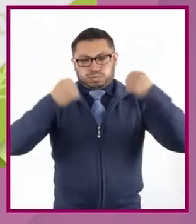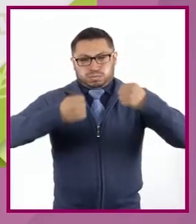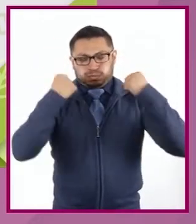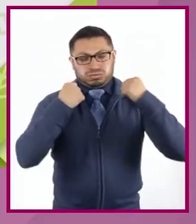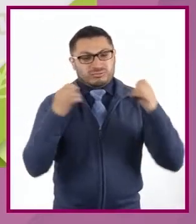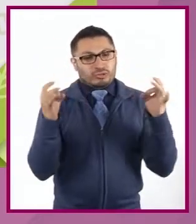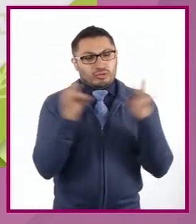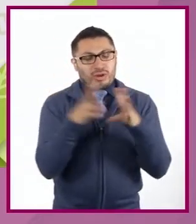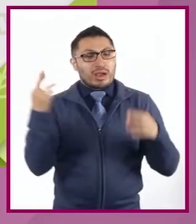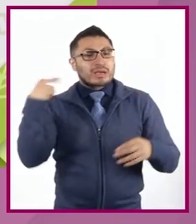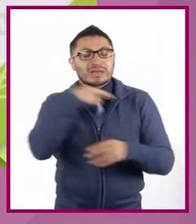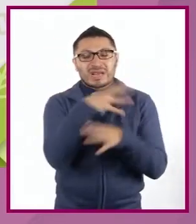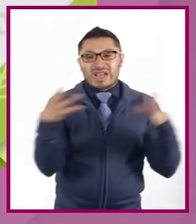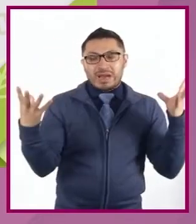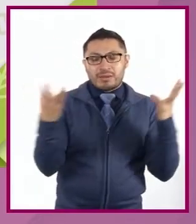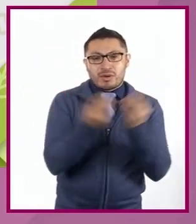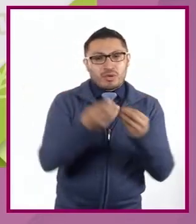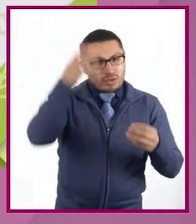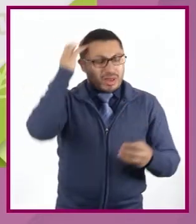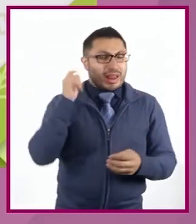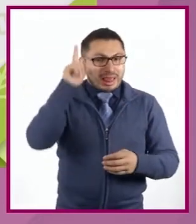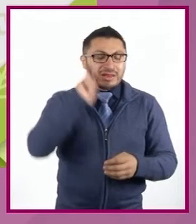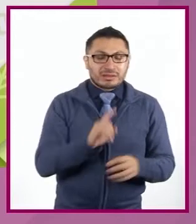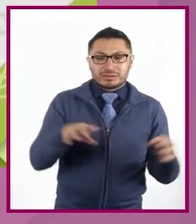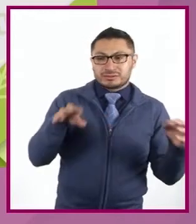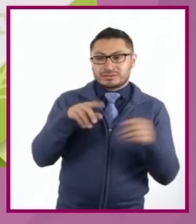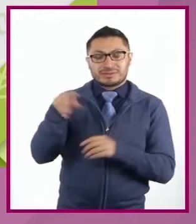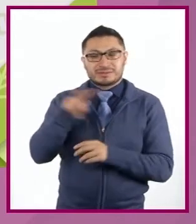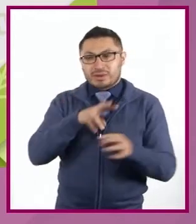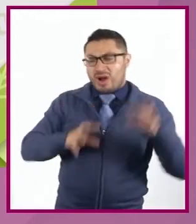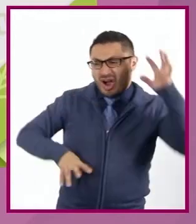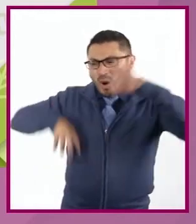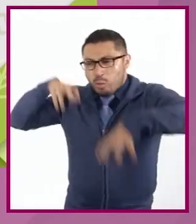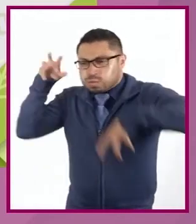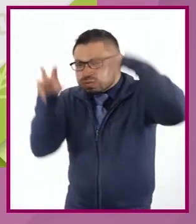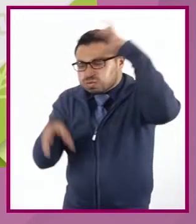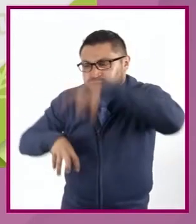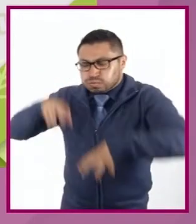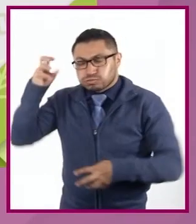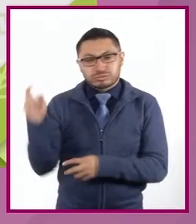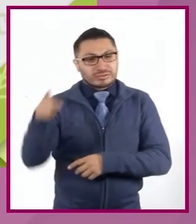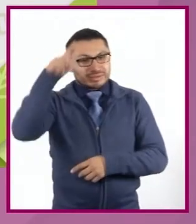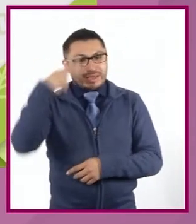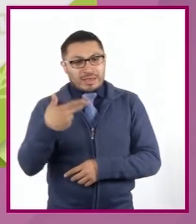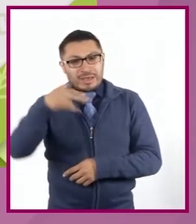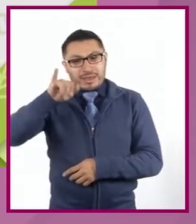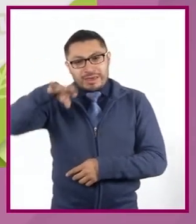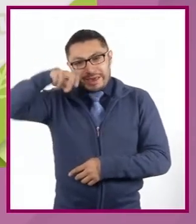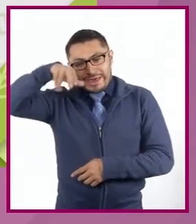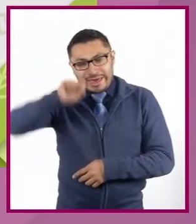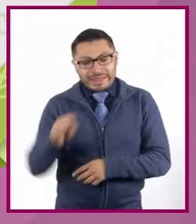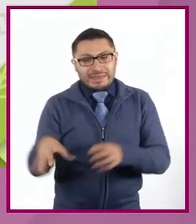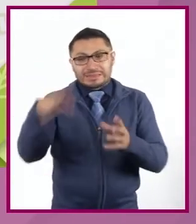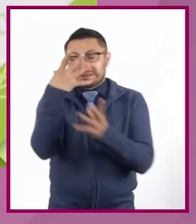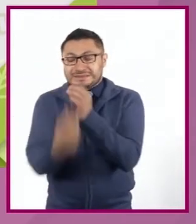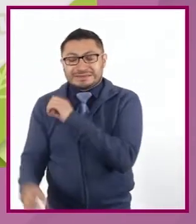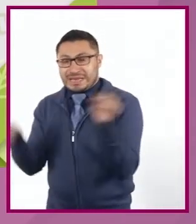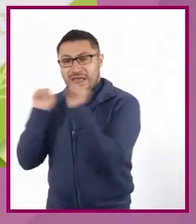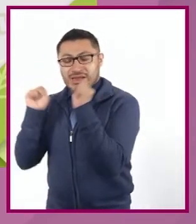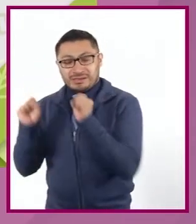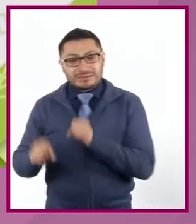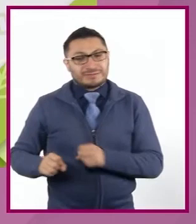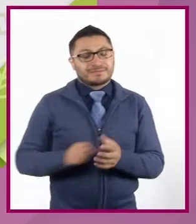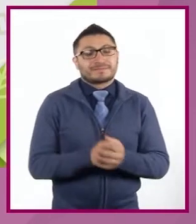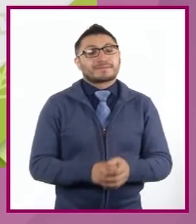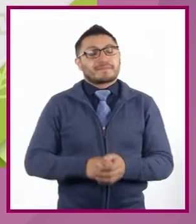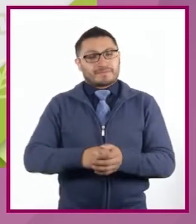leonas, hicieron correr a todas y cada una de las hienas. La lucha por el territorio es parte de la vida en la sabana. Nuestro